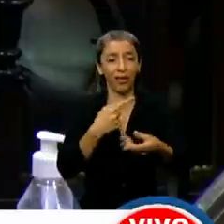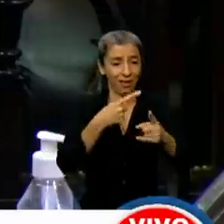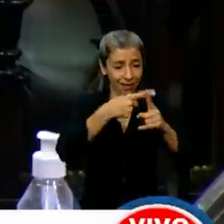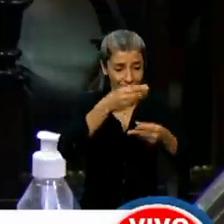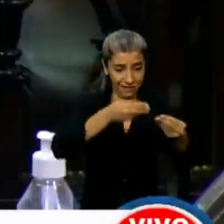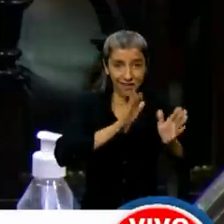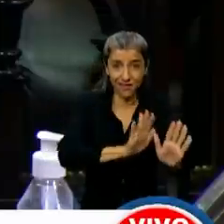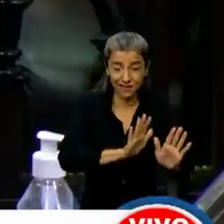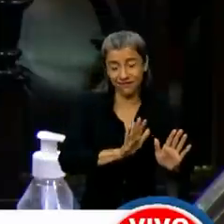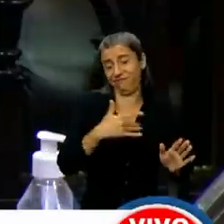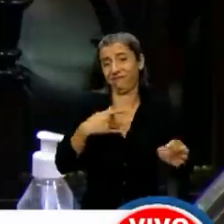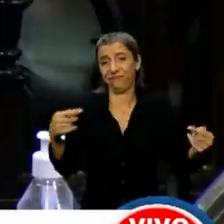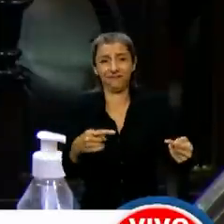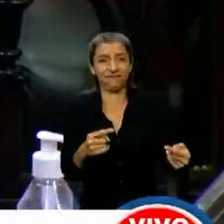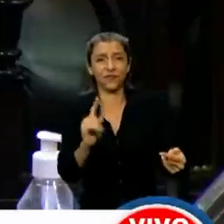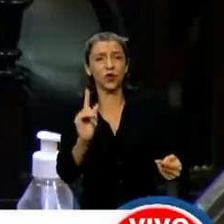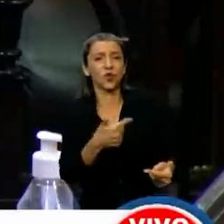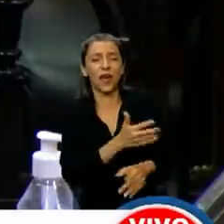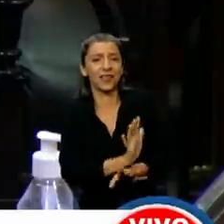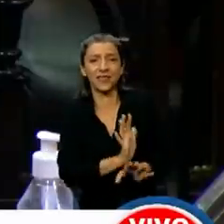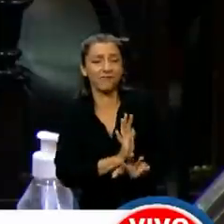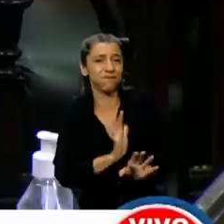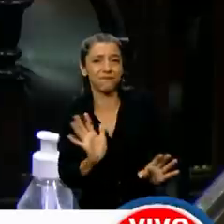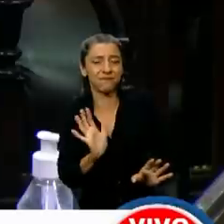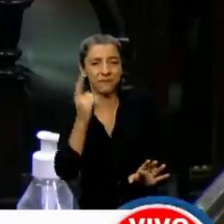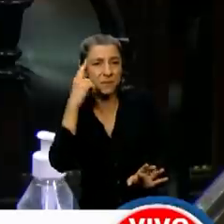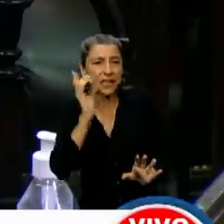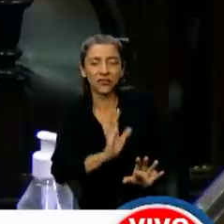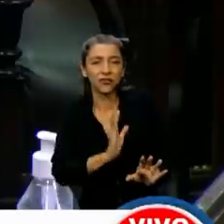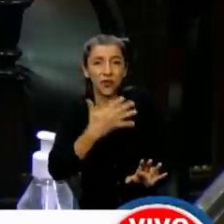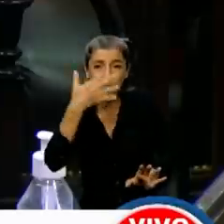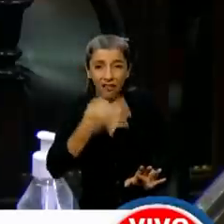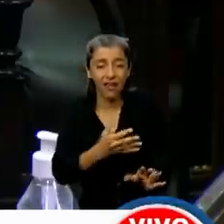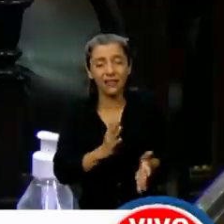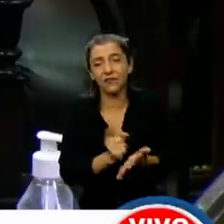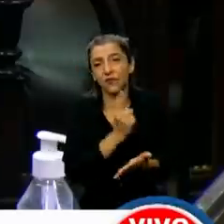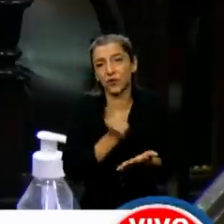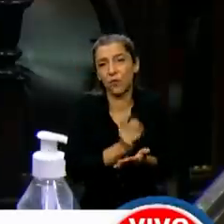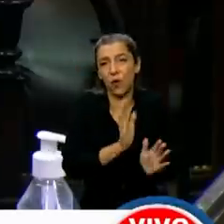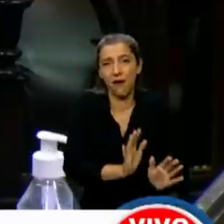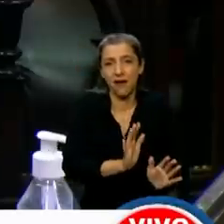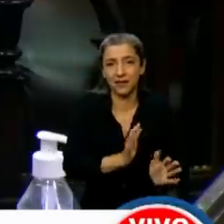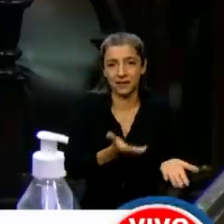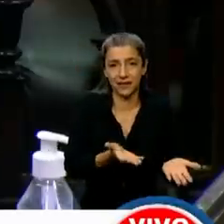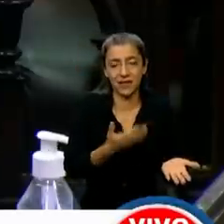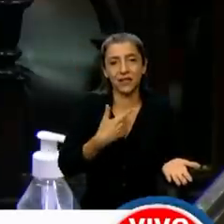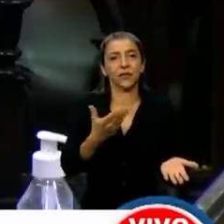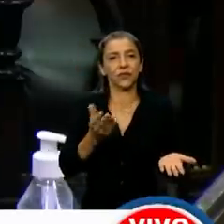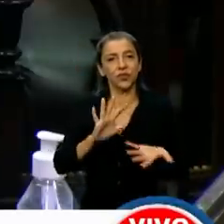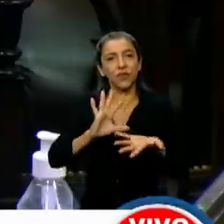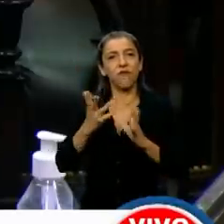error fue en una salida de apuro para hacer de esto un trámite y de la negociación con el fondo probablemente algo más